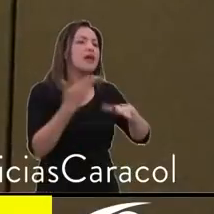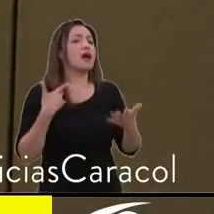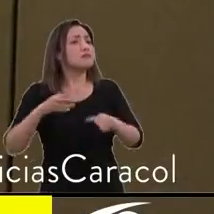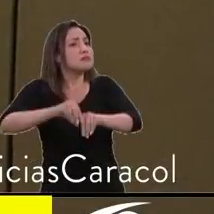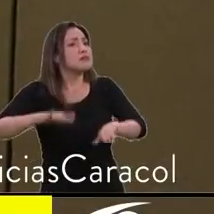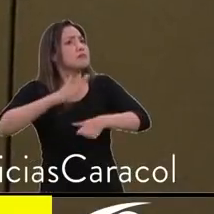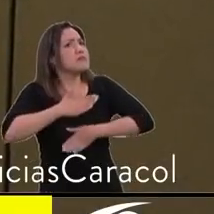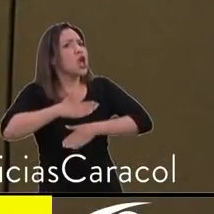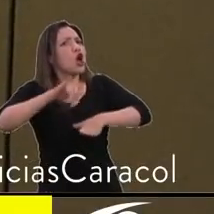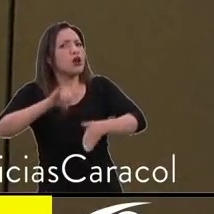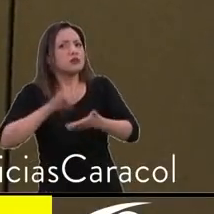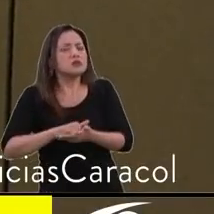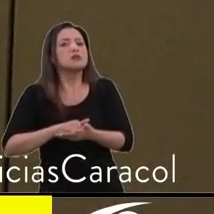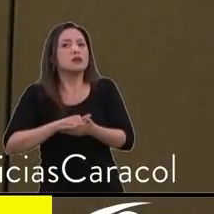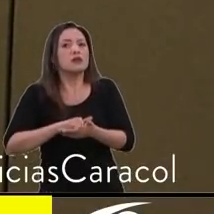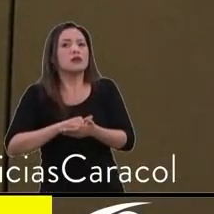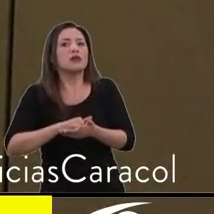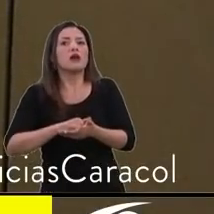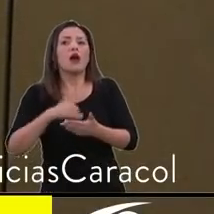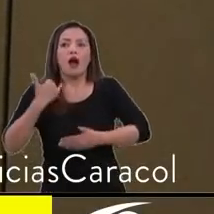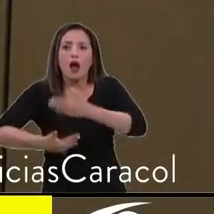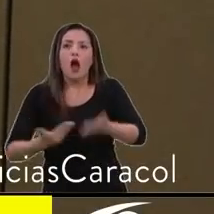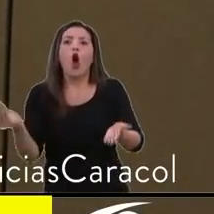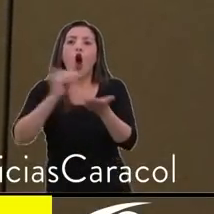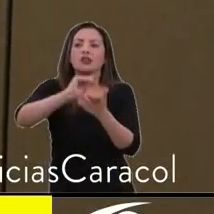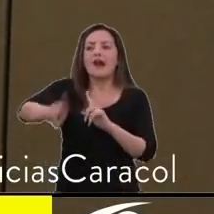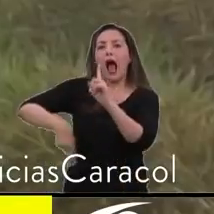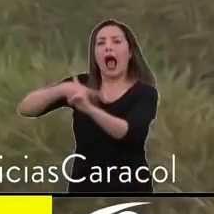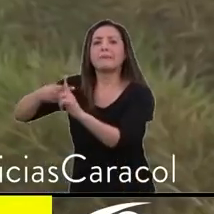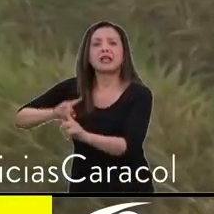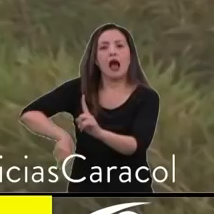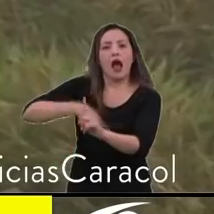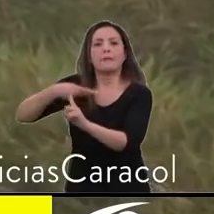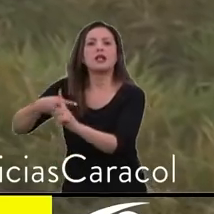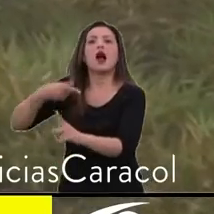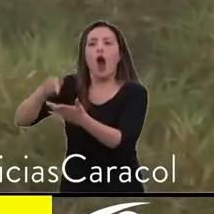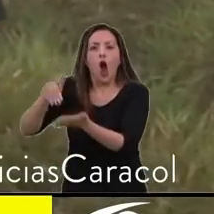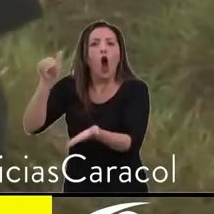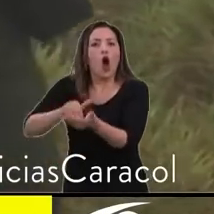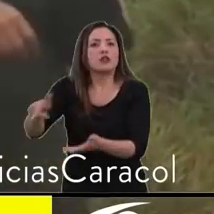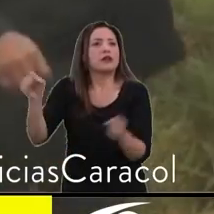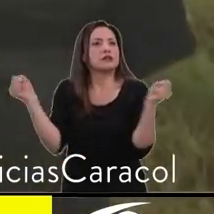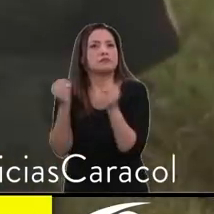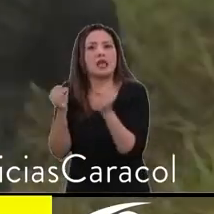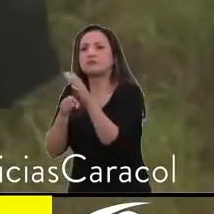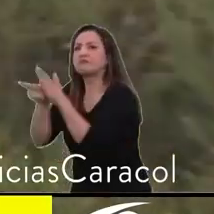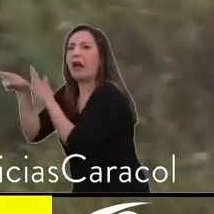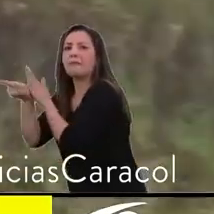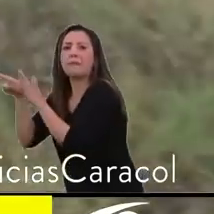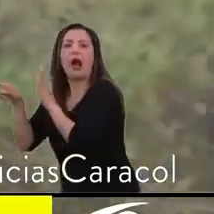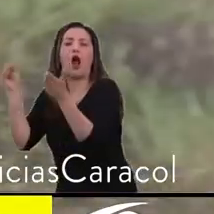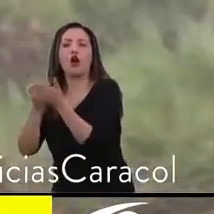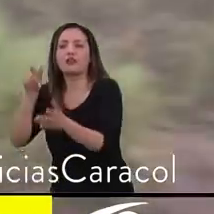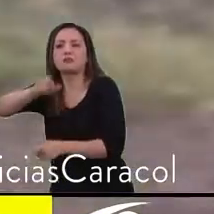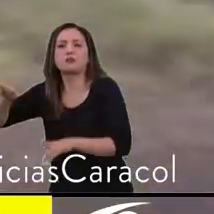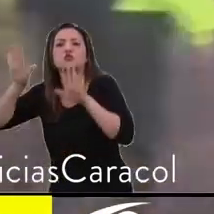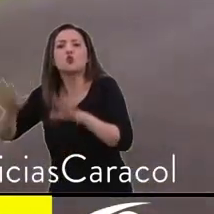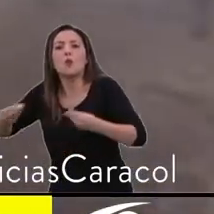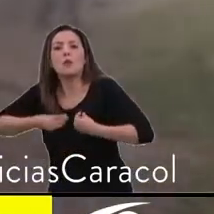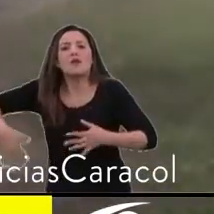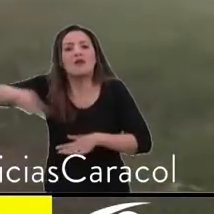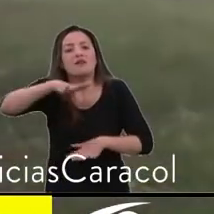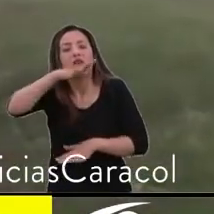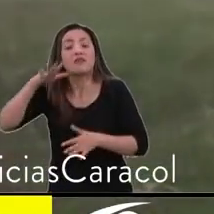fueran de ellas las está conllevando a amenazas a que tengan que nuevamente salir de sus territorios los cuerpos ya fueron entregados a sus familiares